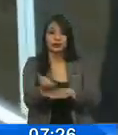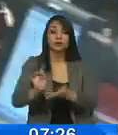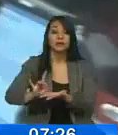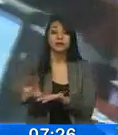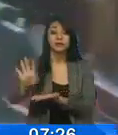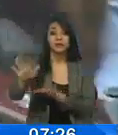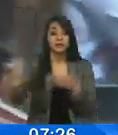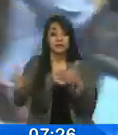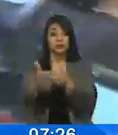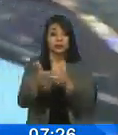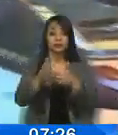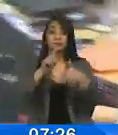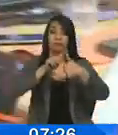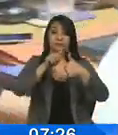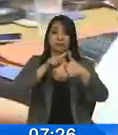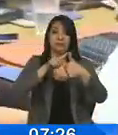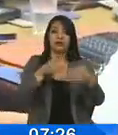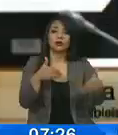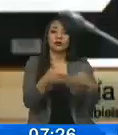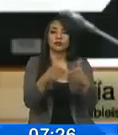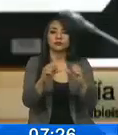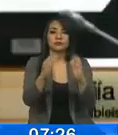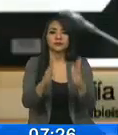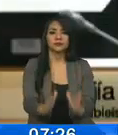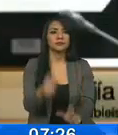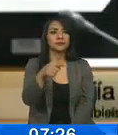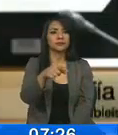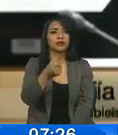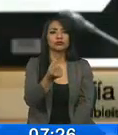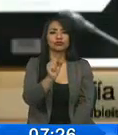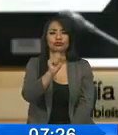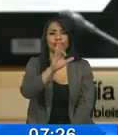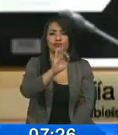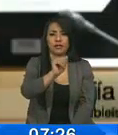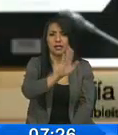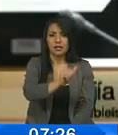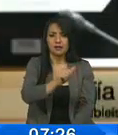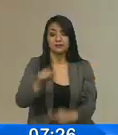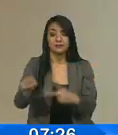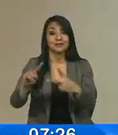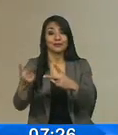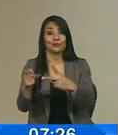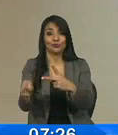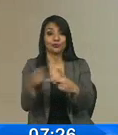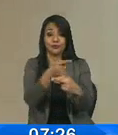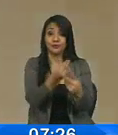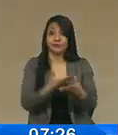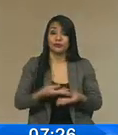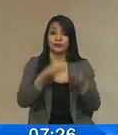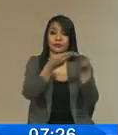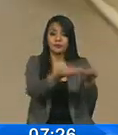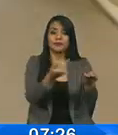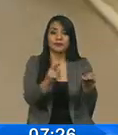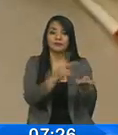destitución. El primero pesa en contra de la asambleísta correísta Sofía Espín. Este informe también está en manos de la